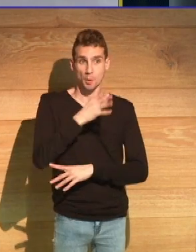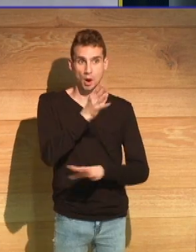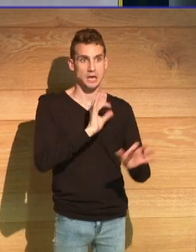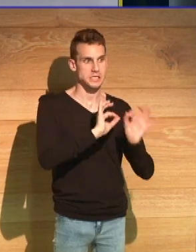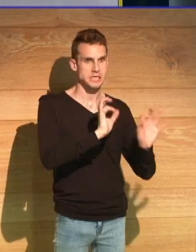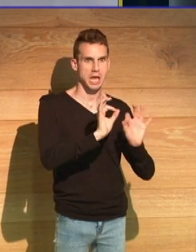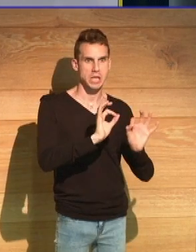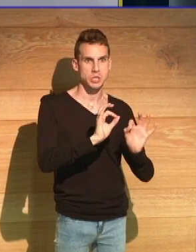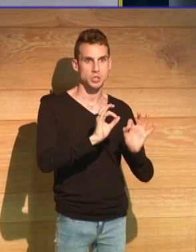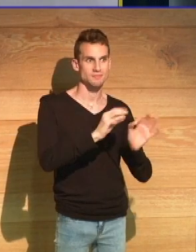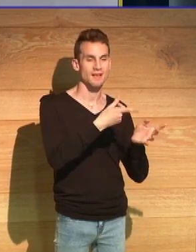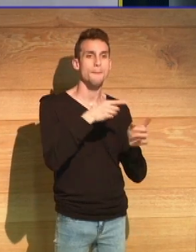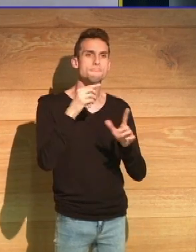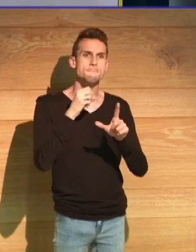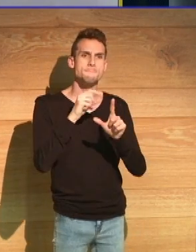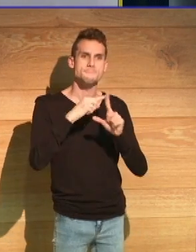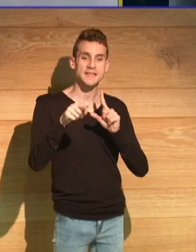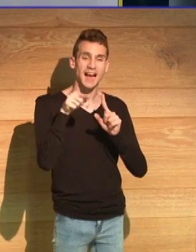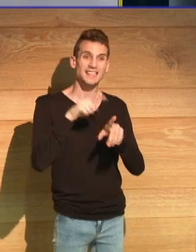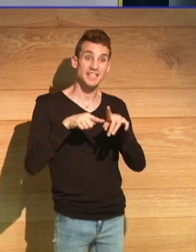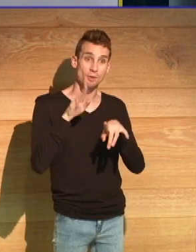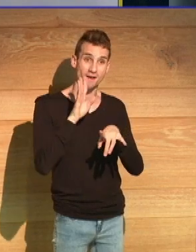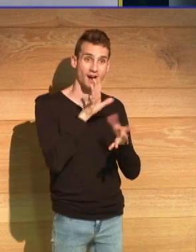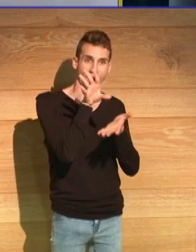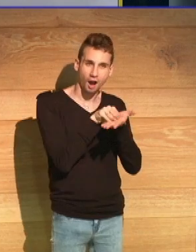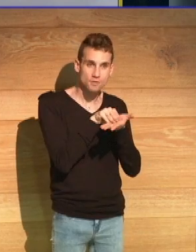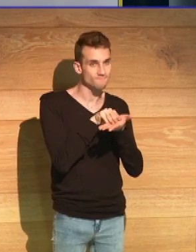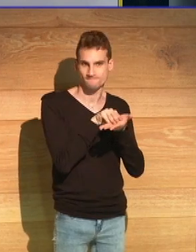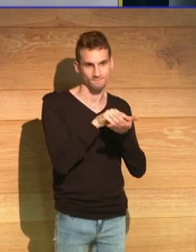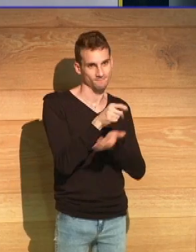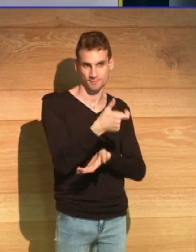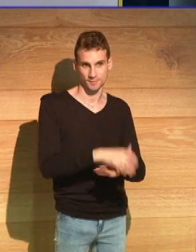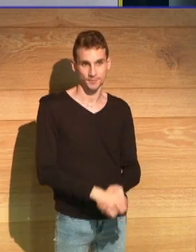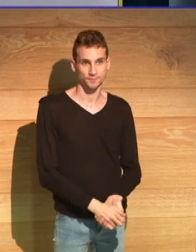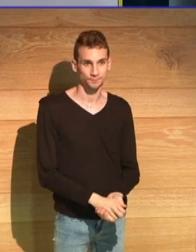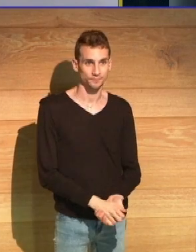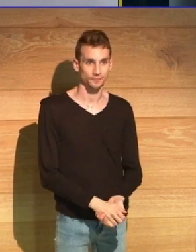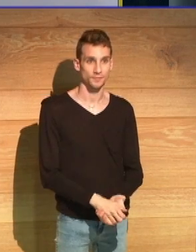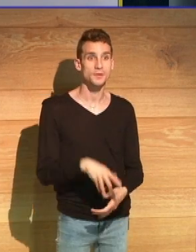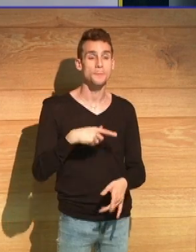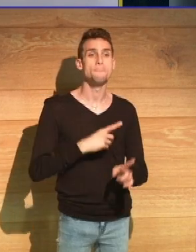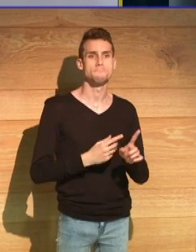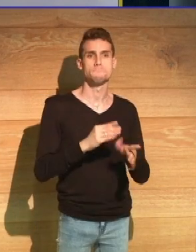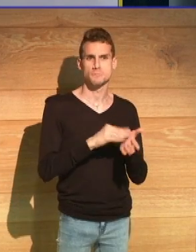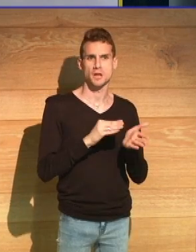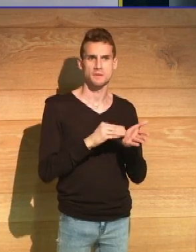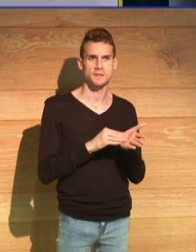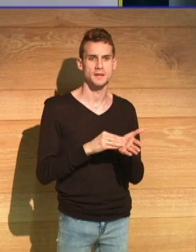que recoja un mensaje de este tipo. Igual que cuando yo valoro mucho, me llegan